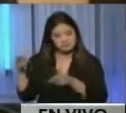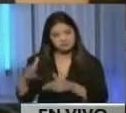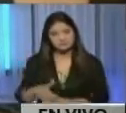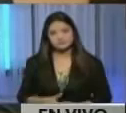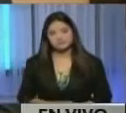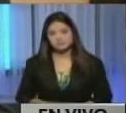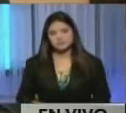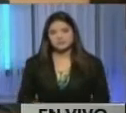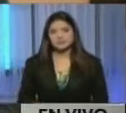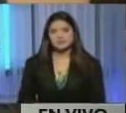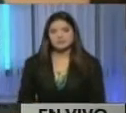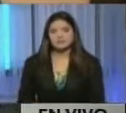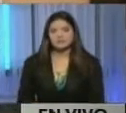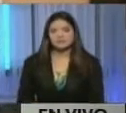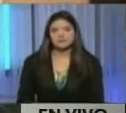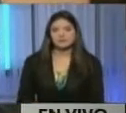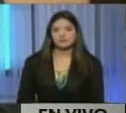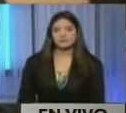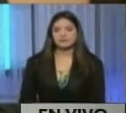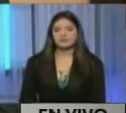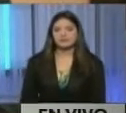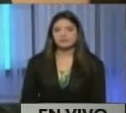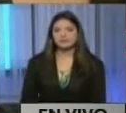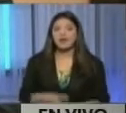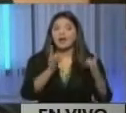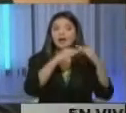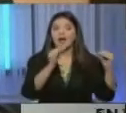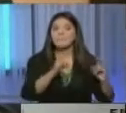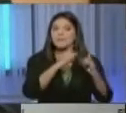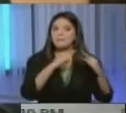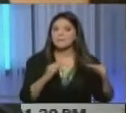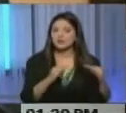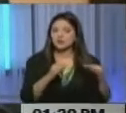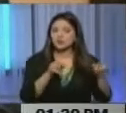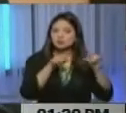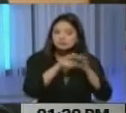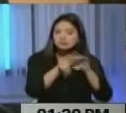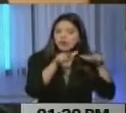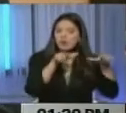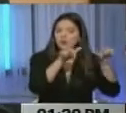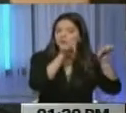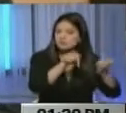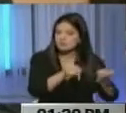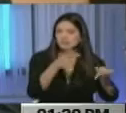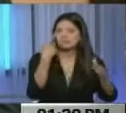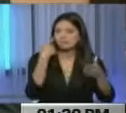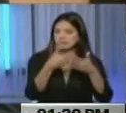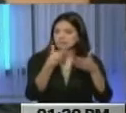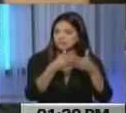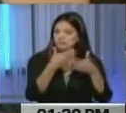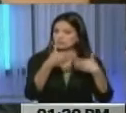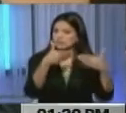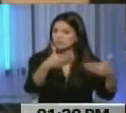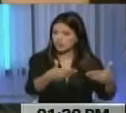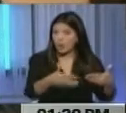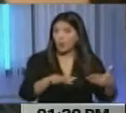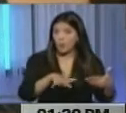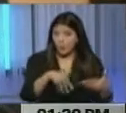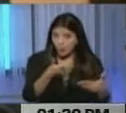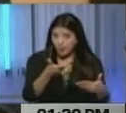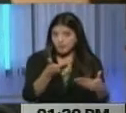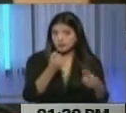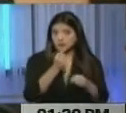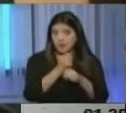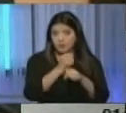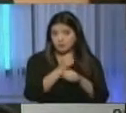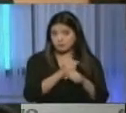La ubicación de los campamentos dentro de la zona se hará de forma que el mecanismo de monitoreo y verificación pueda ejercer su función.